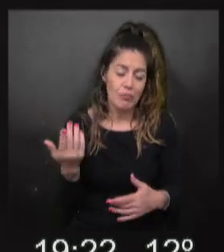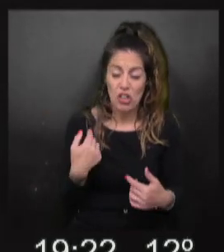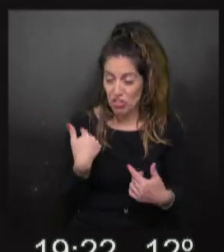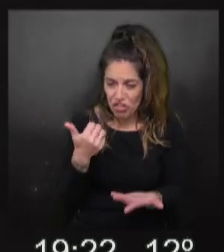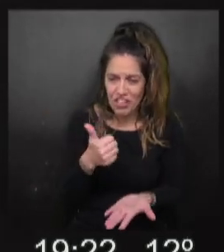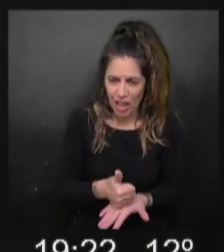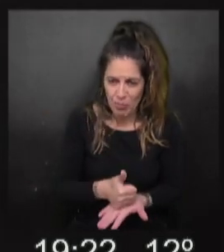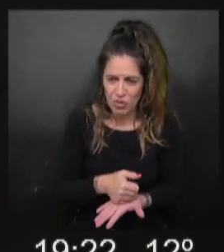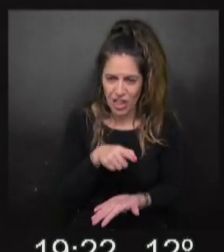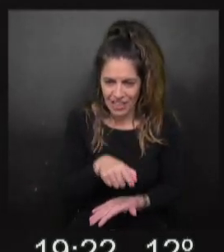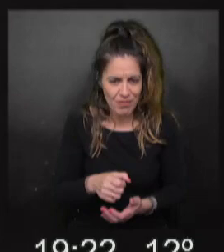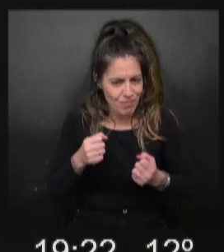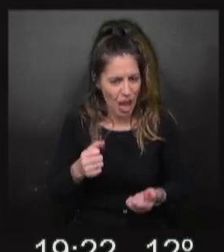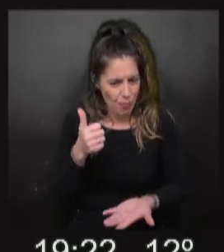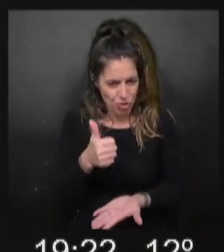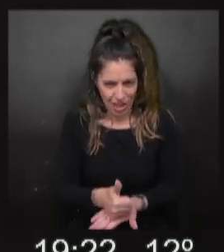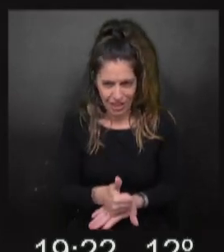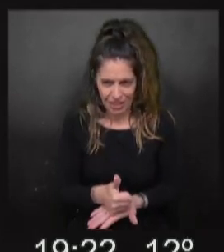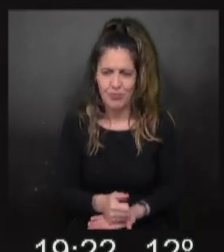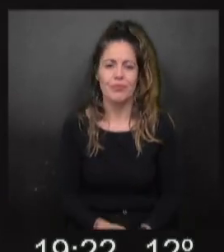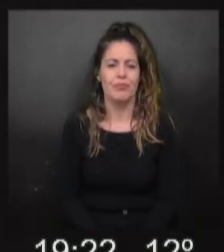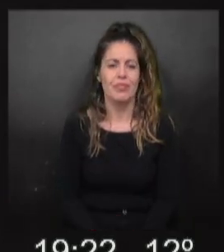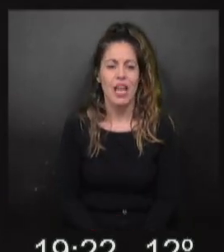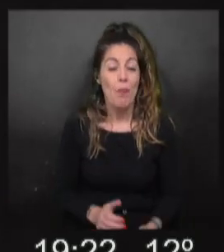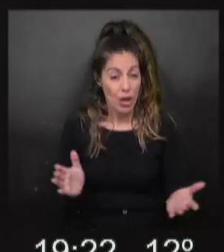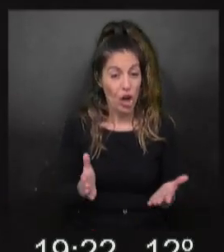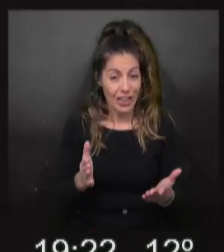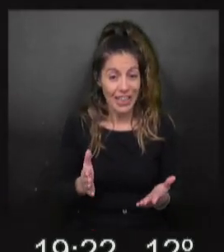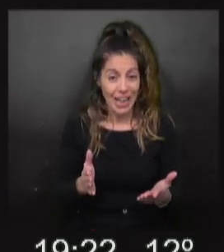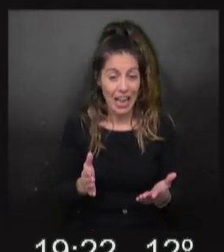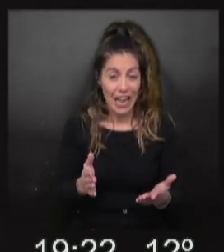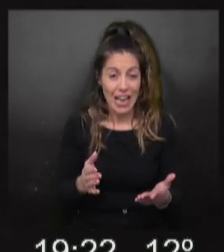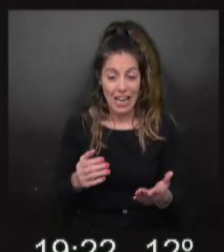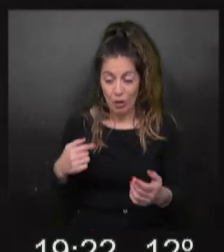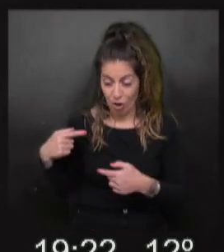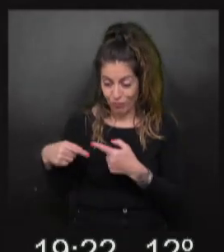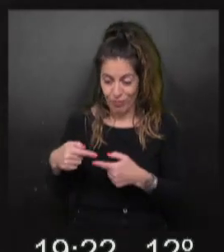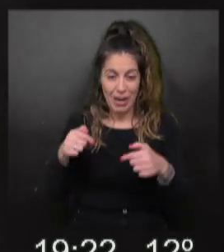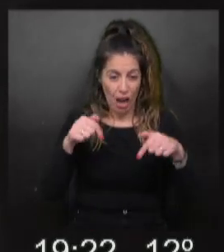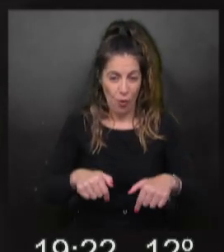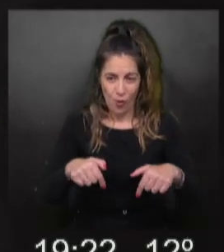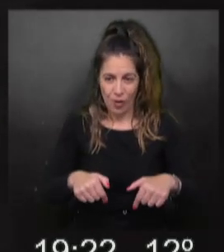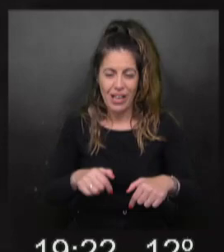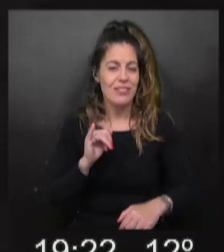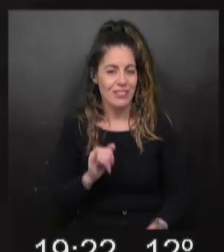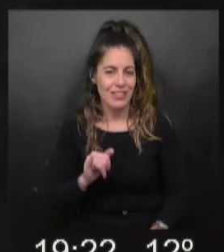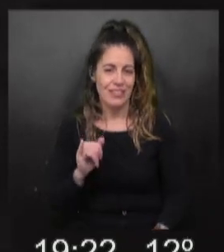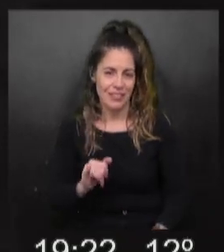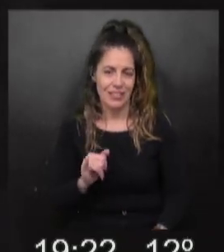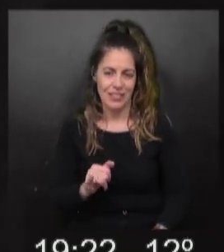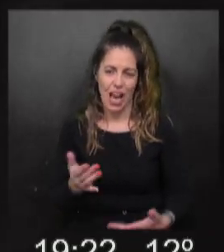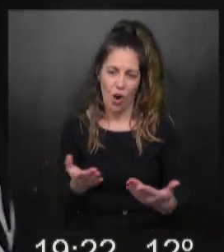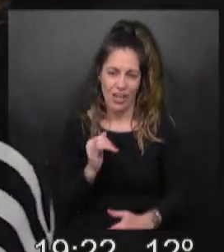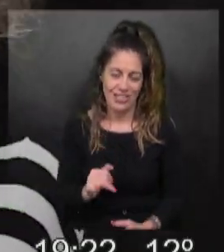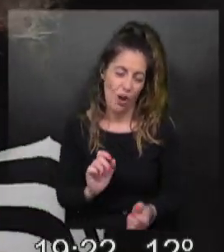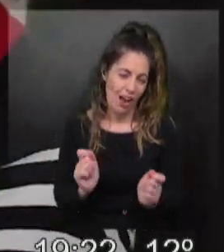estábamos ahí estamos y Bueno pero gener el antecedente para lo que hay ahora claro ni qu habl ni que hablar